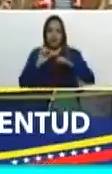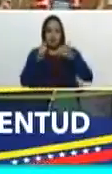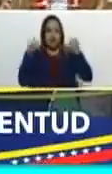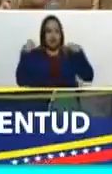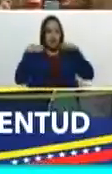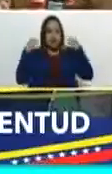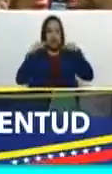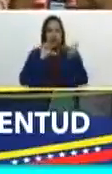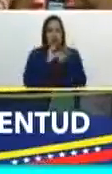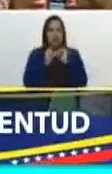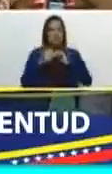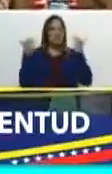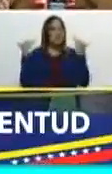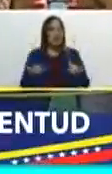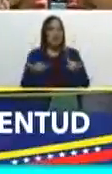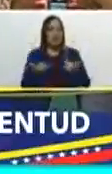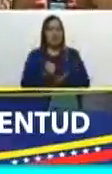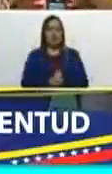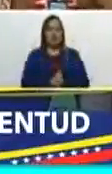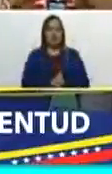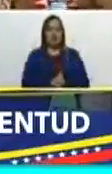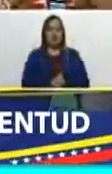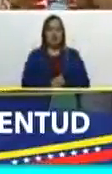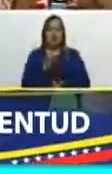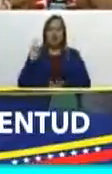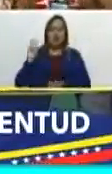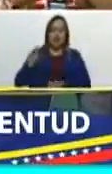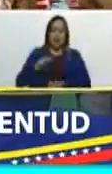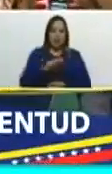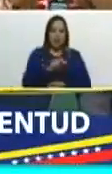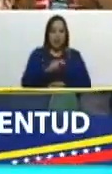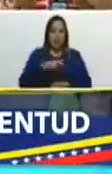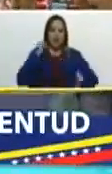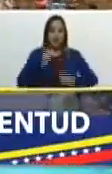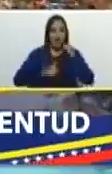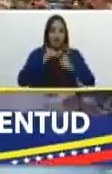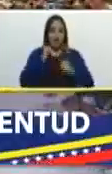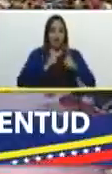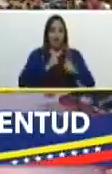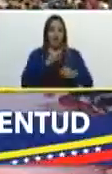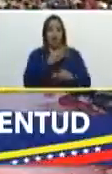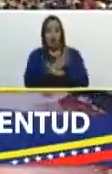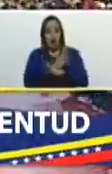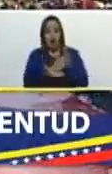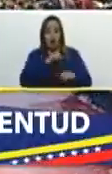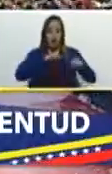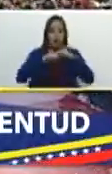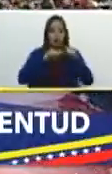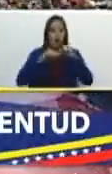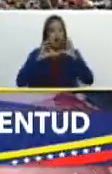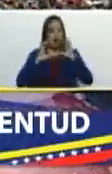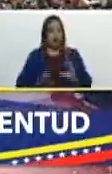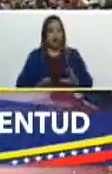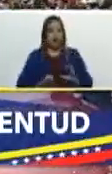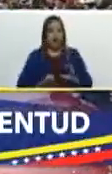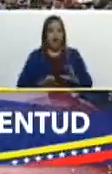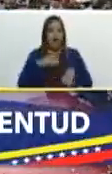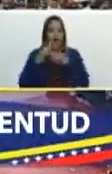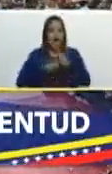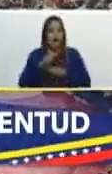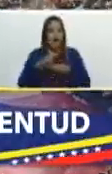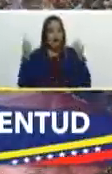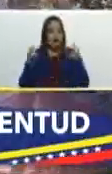practicar deporte ya. Caminar, trotar, jugar, moverse, ponerse las pilas,